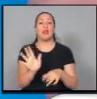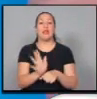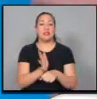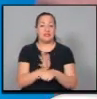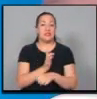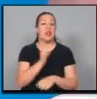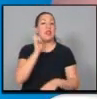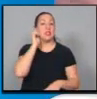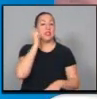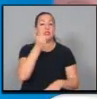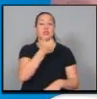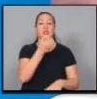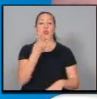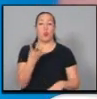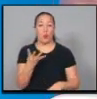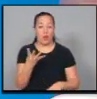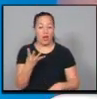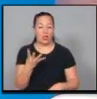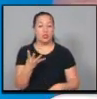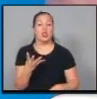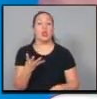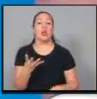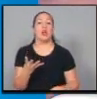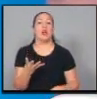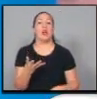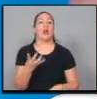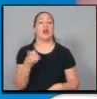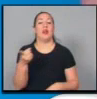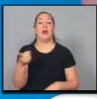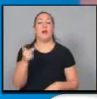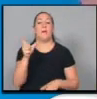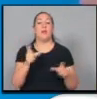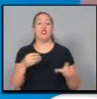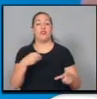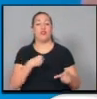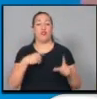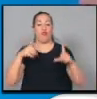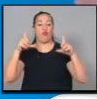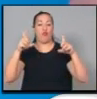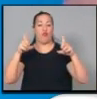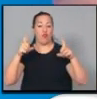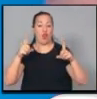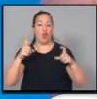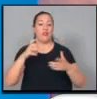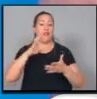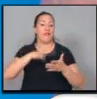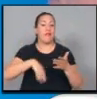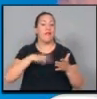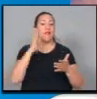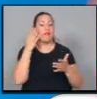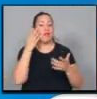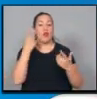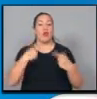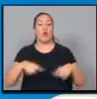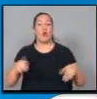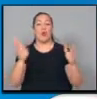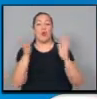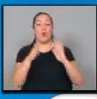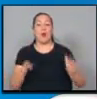de 64 años aturde a sus fanáticos con fotos en las redes sociales de su cuerpo diciendo